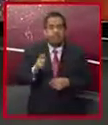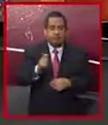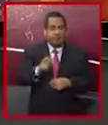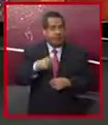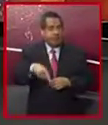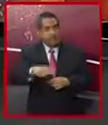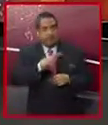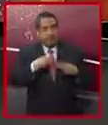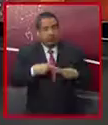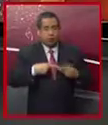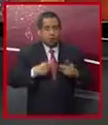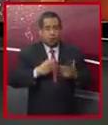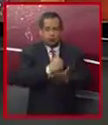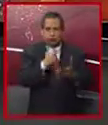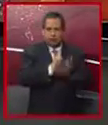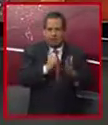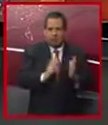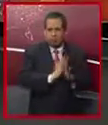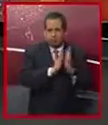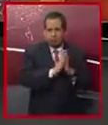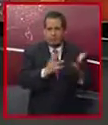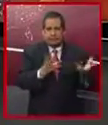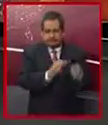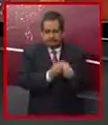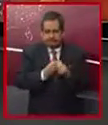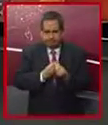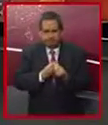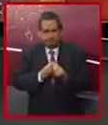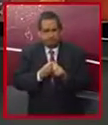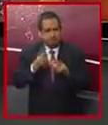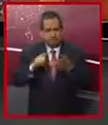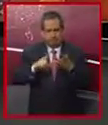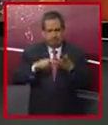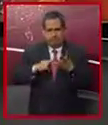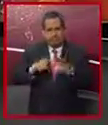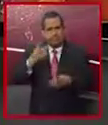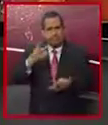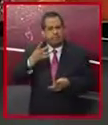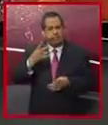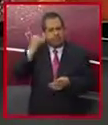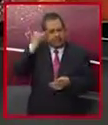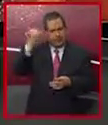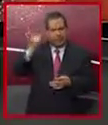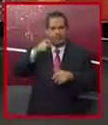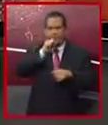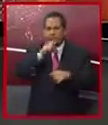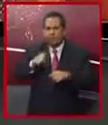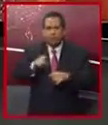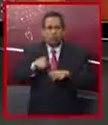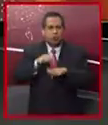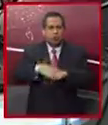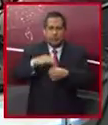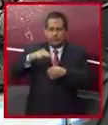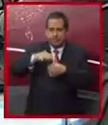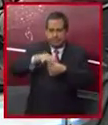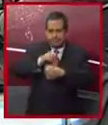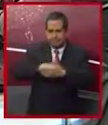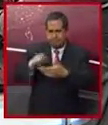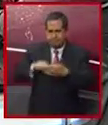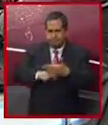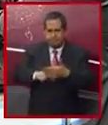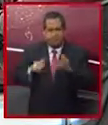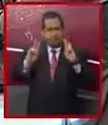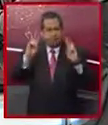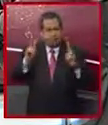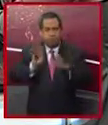participación ciudadana, que es el gran cuarto eje, sí, claro, donde tenemos una serie de planteamientos también relacionados con la cuestión electoral, desde el tema